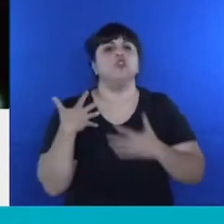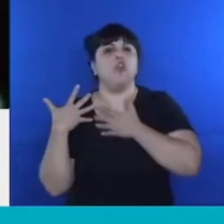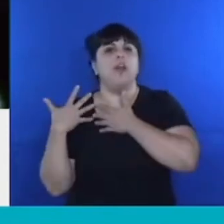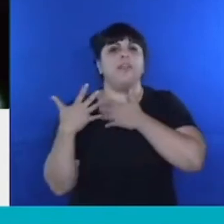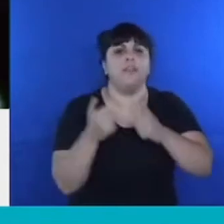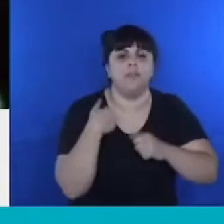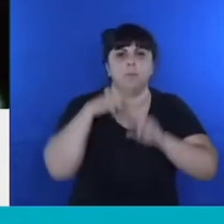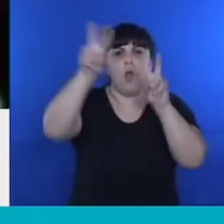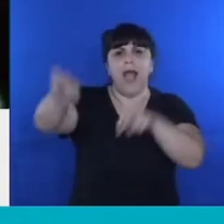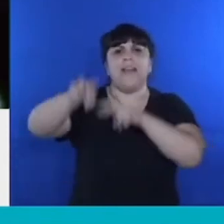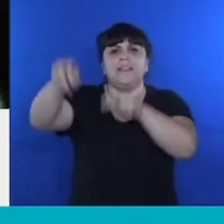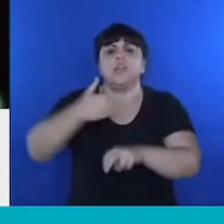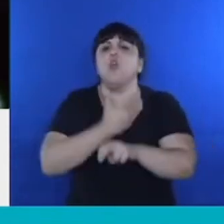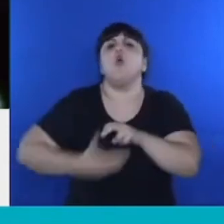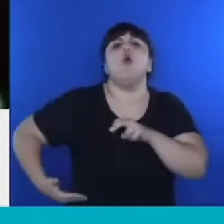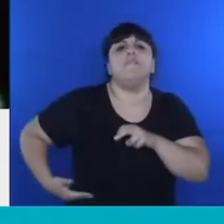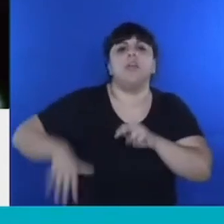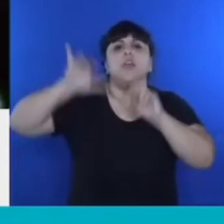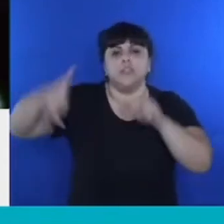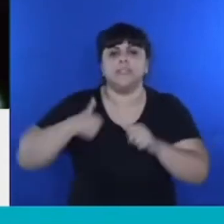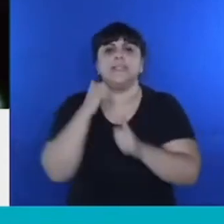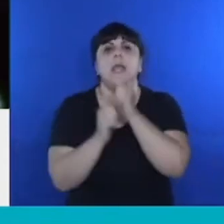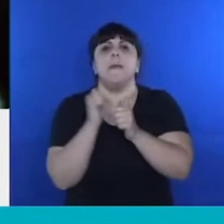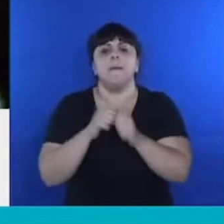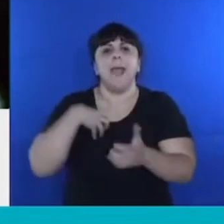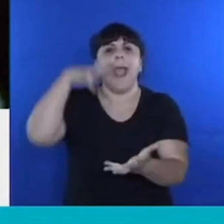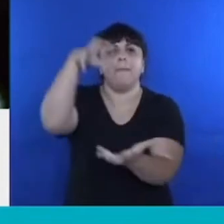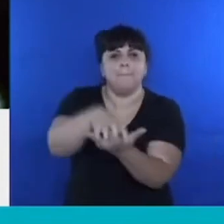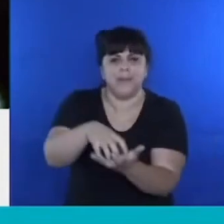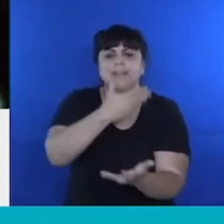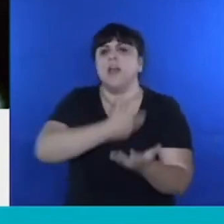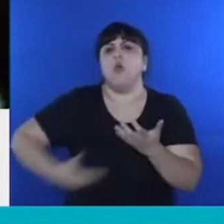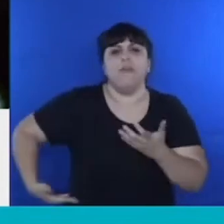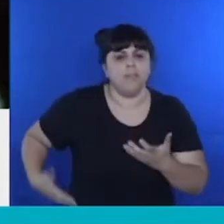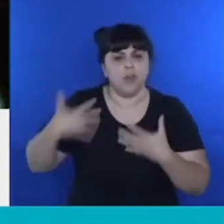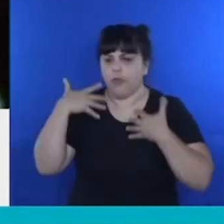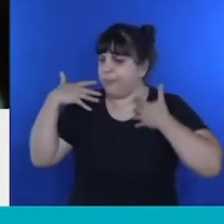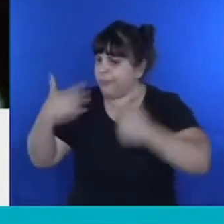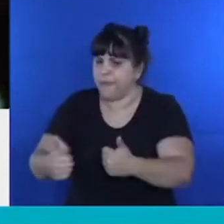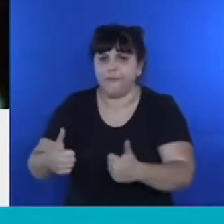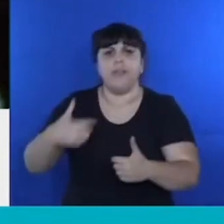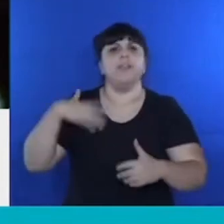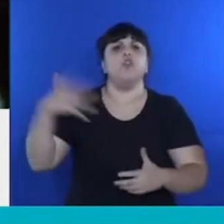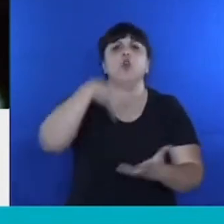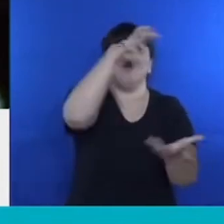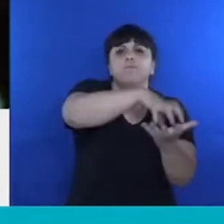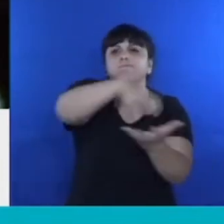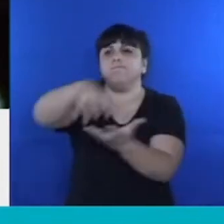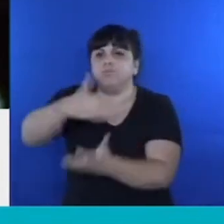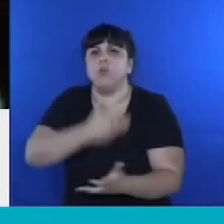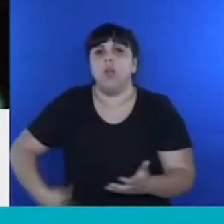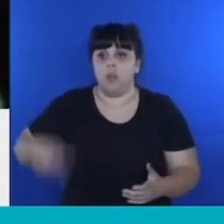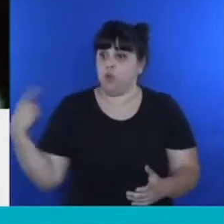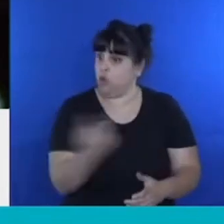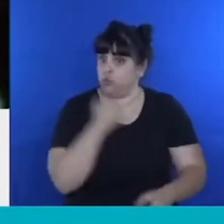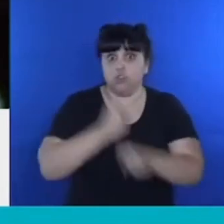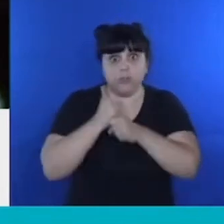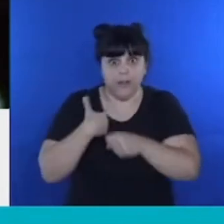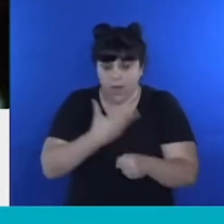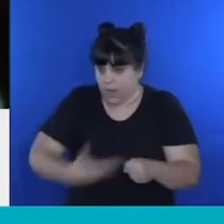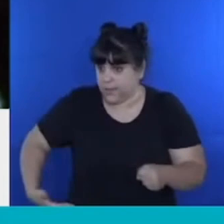astillero 100% estatal, defendemos las empresas del Estado y defendemos las entidades estatales. Somos trabajadores estatales y